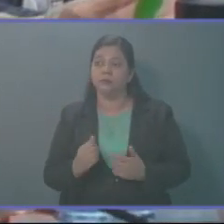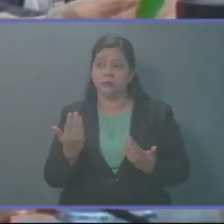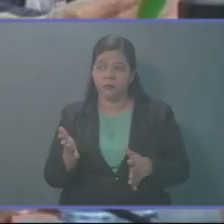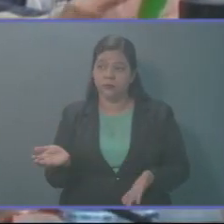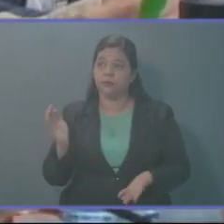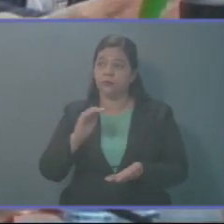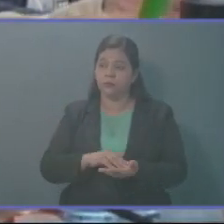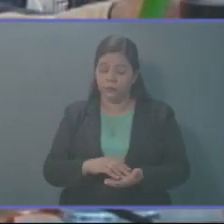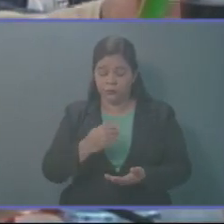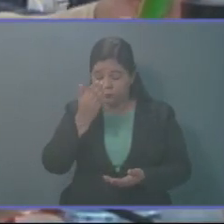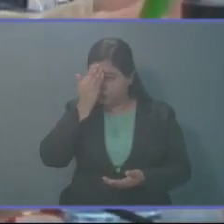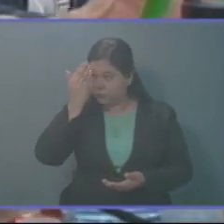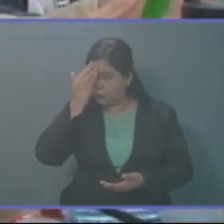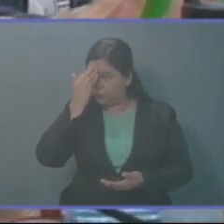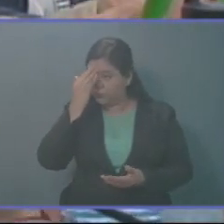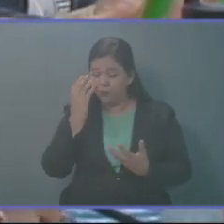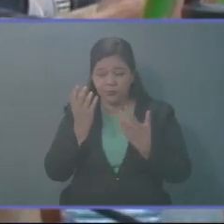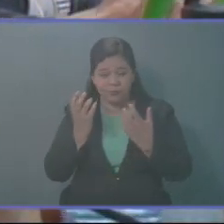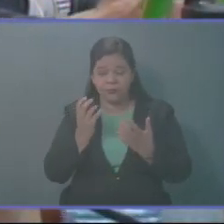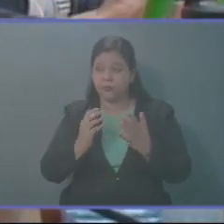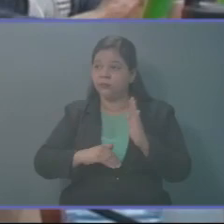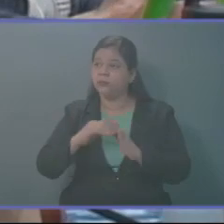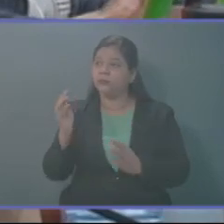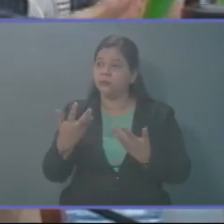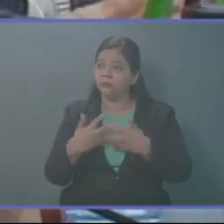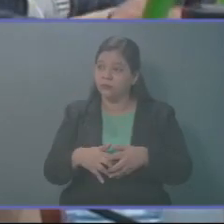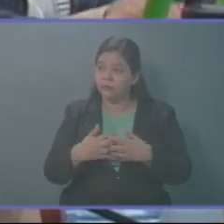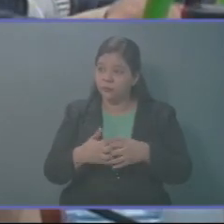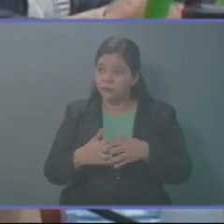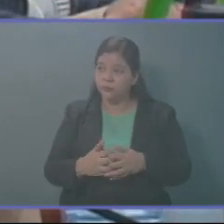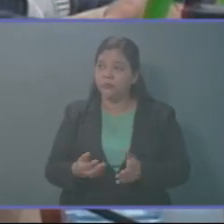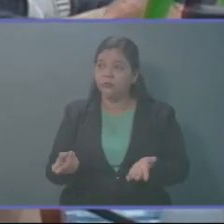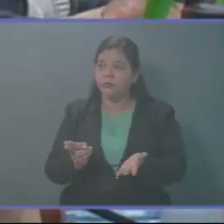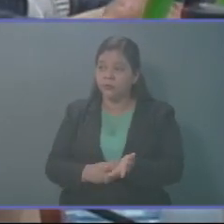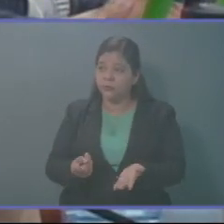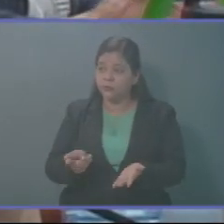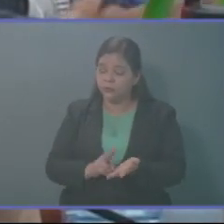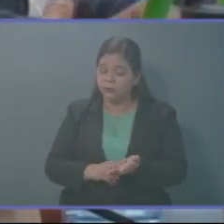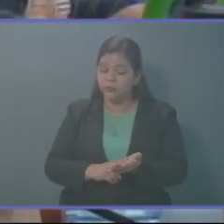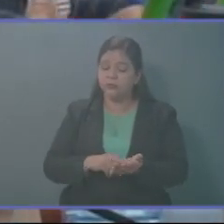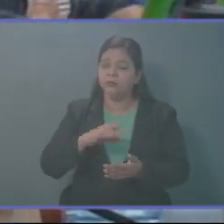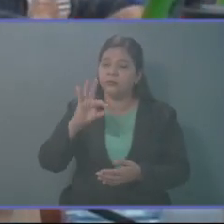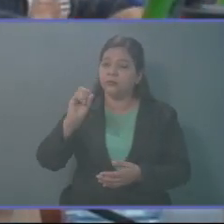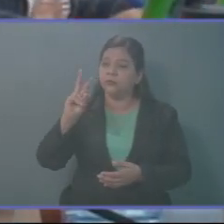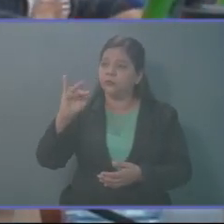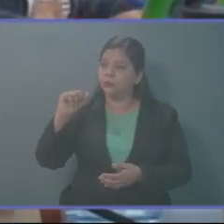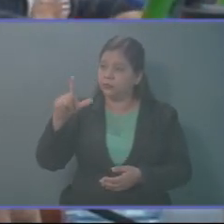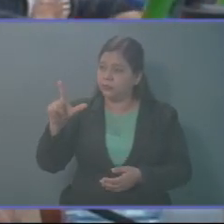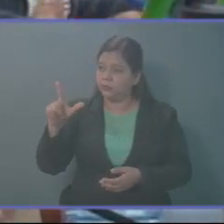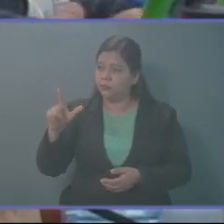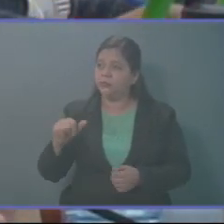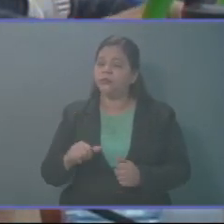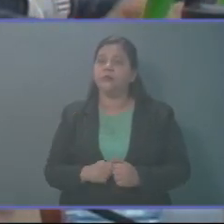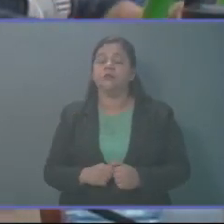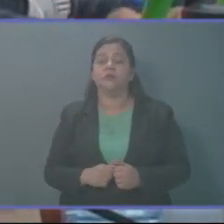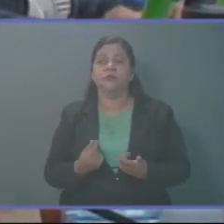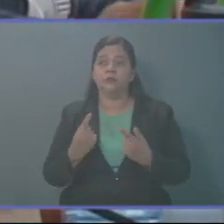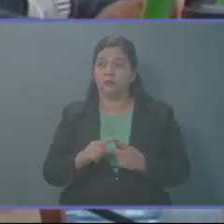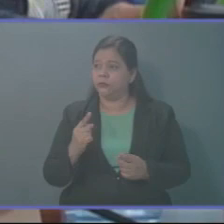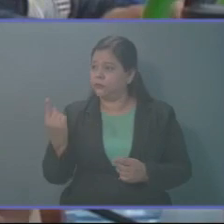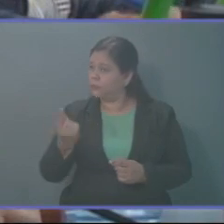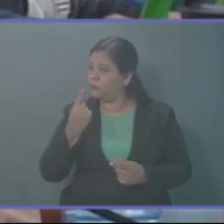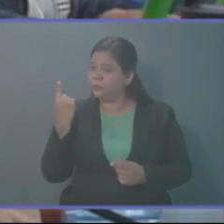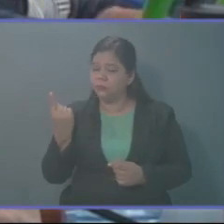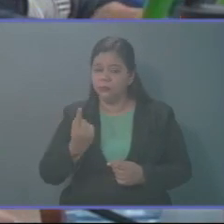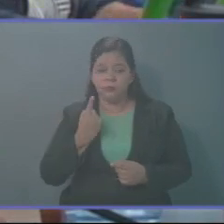hay muchas empresas que son contratistas del Fondo de Conservación Vial, no solamente para